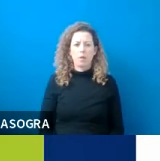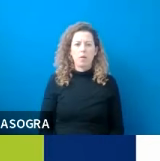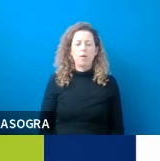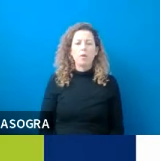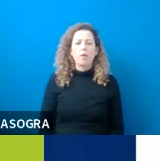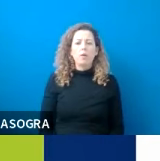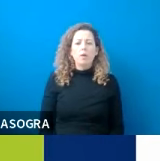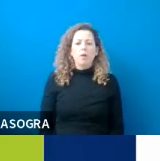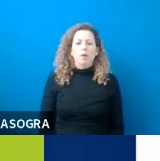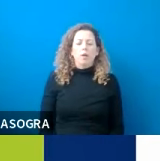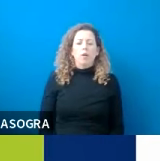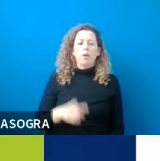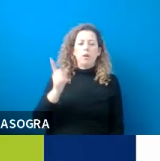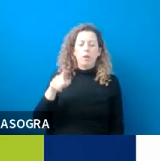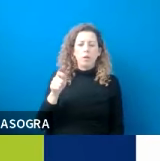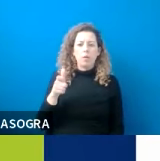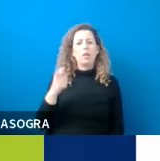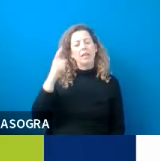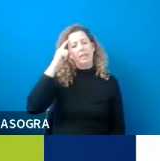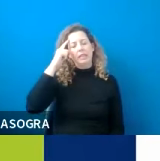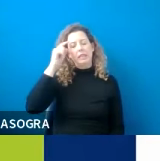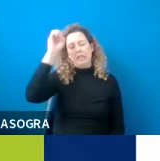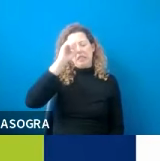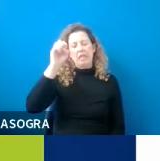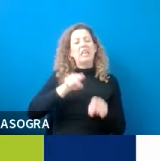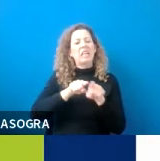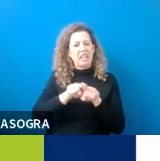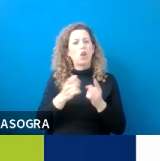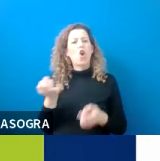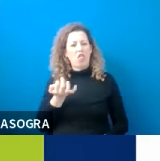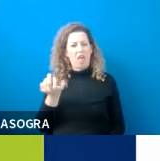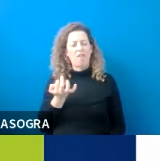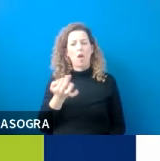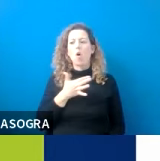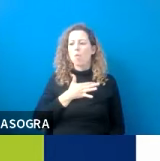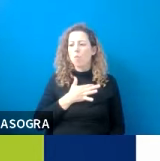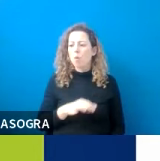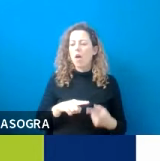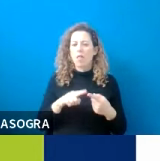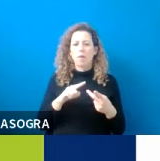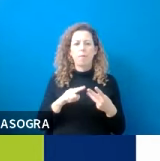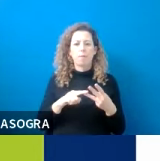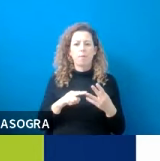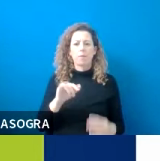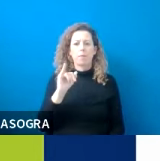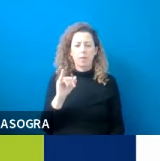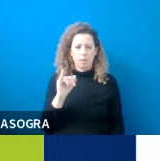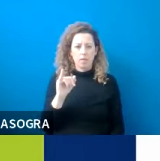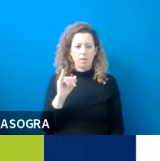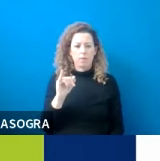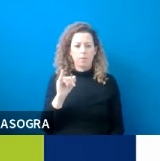Y la idea es un poco que también sean críticos, queremos que ante todas esas posibilidades que se presentan en el